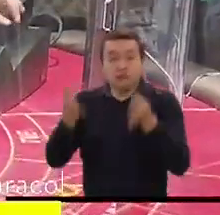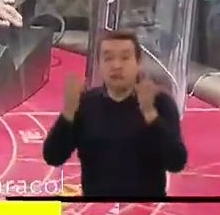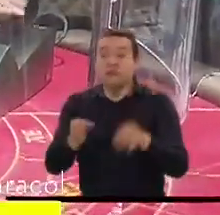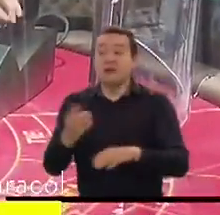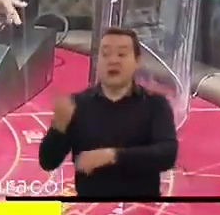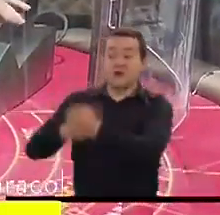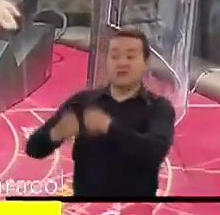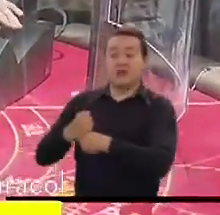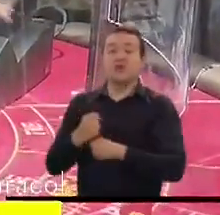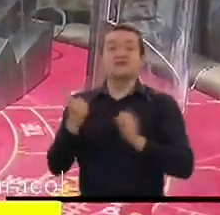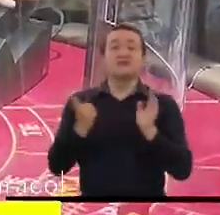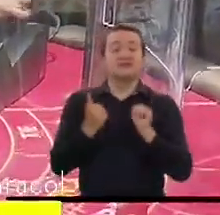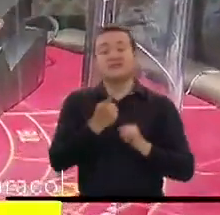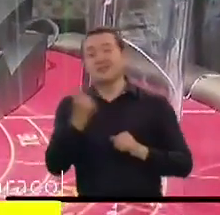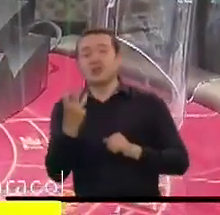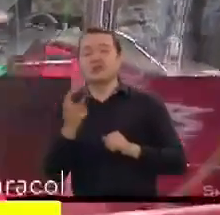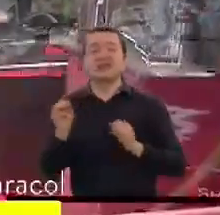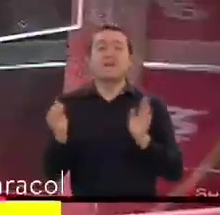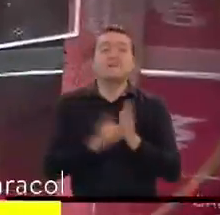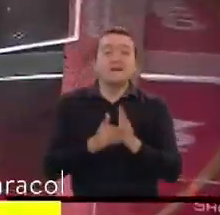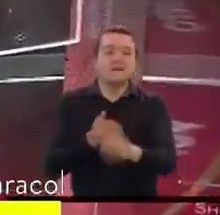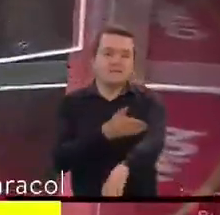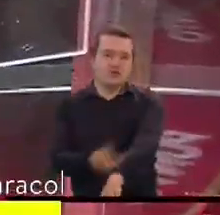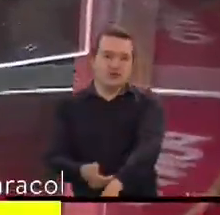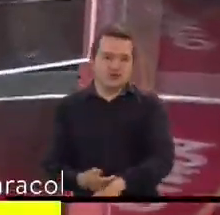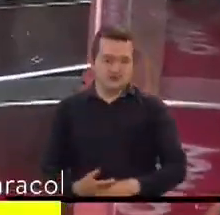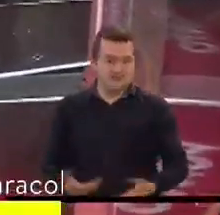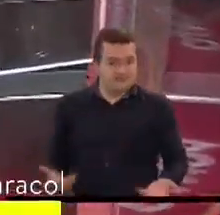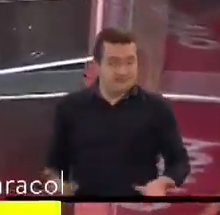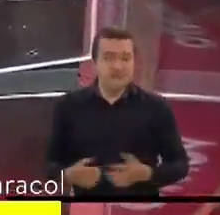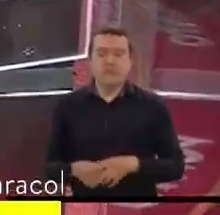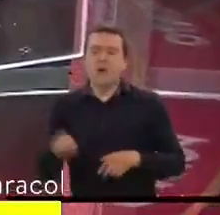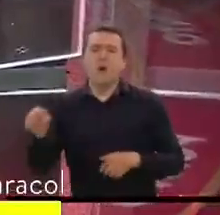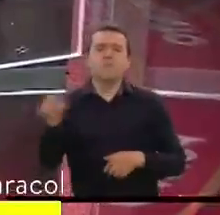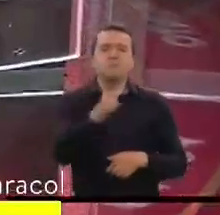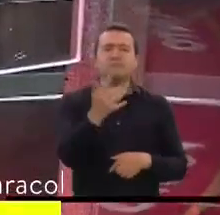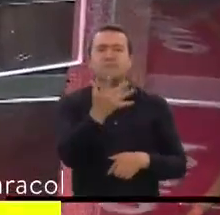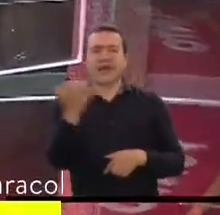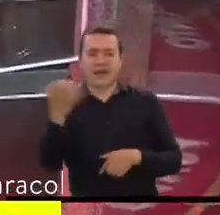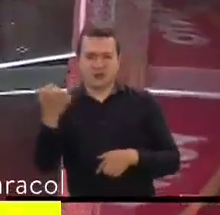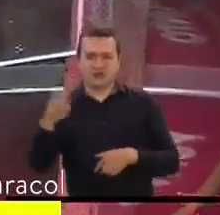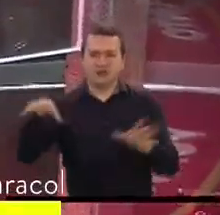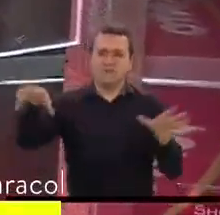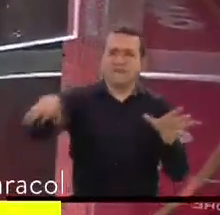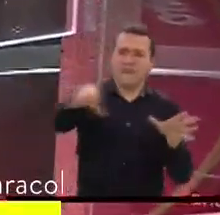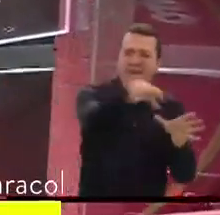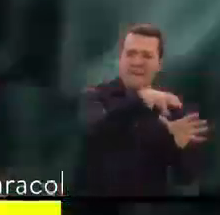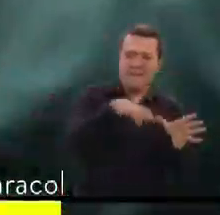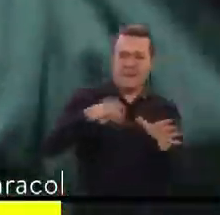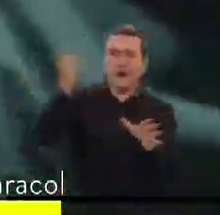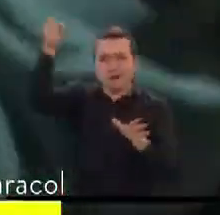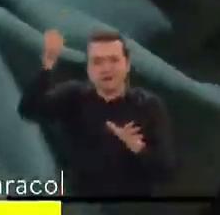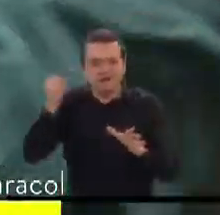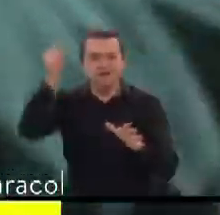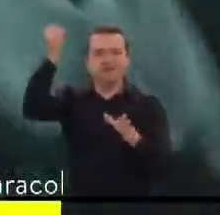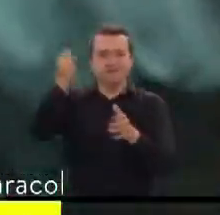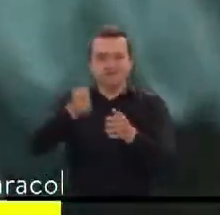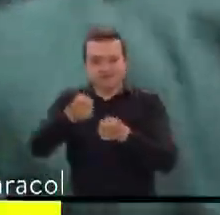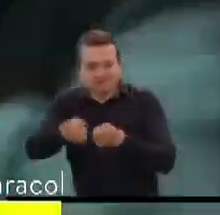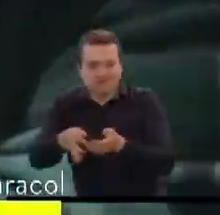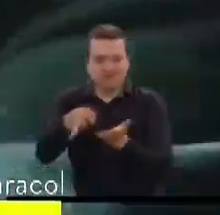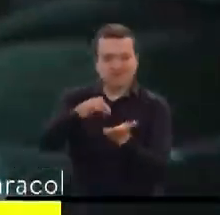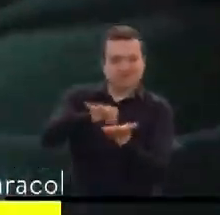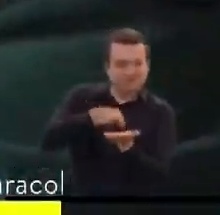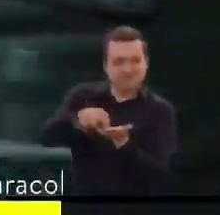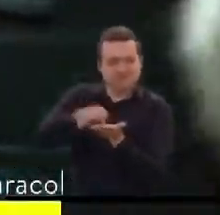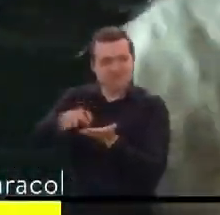De 532 casinos y bingos que tiene la ciudad, los empresarios esperan iniciar el plan piloto con 40 establecimientos, que según ellos,